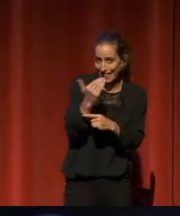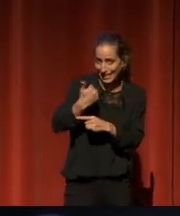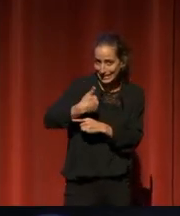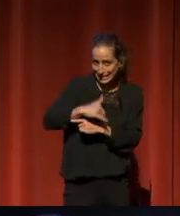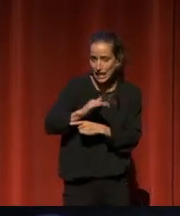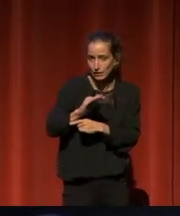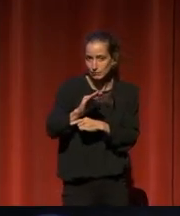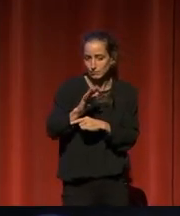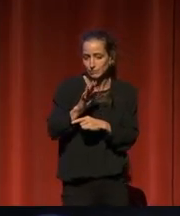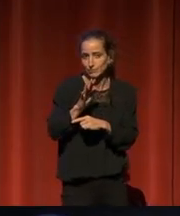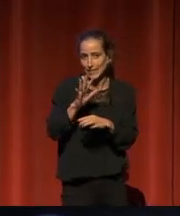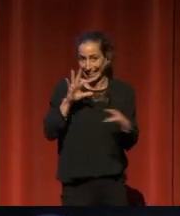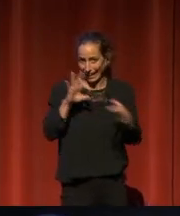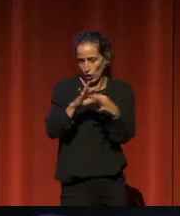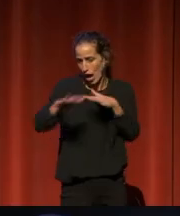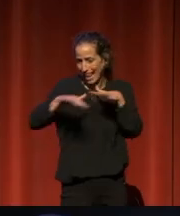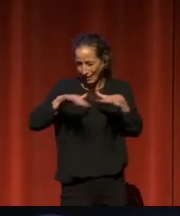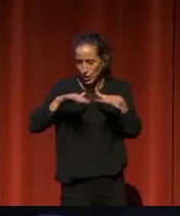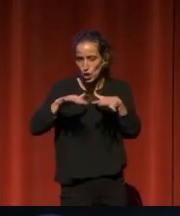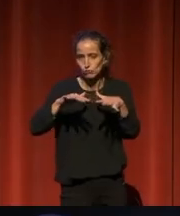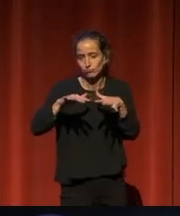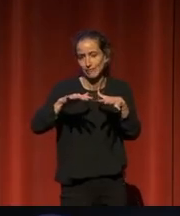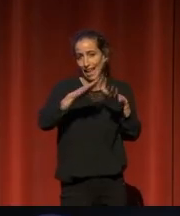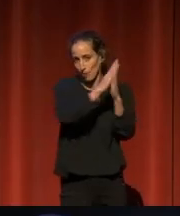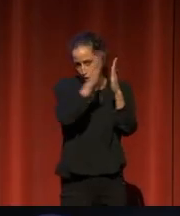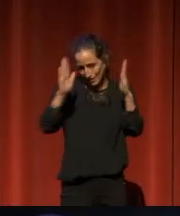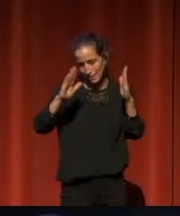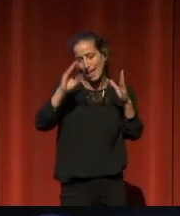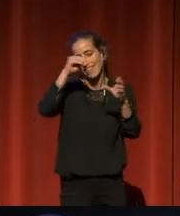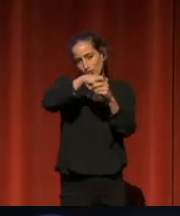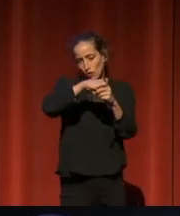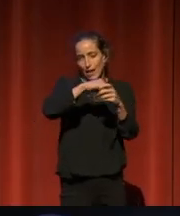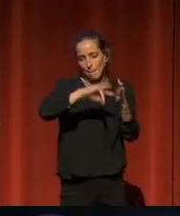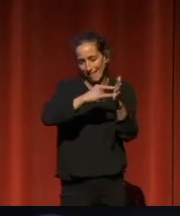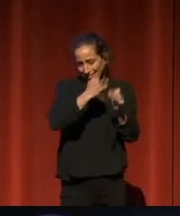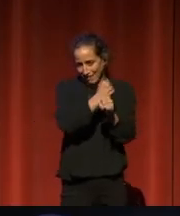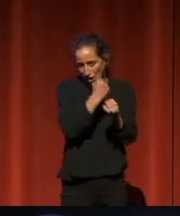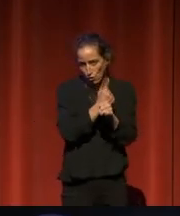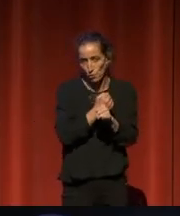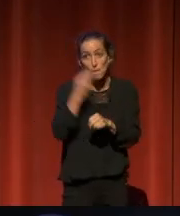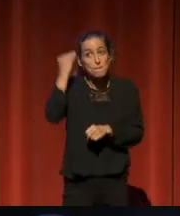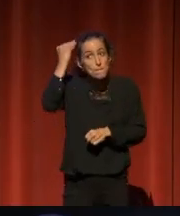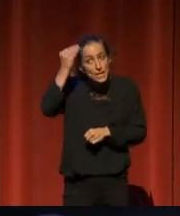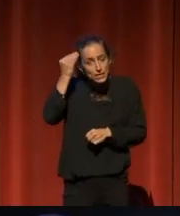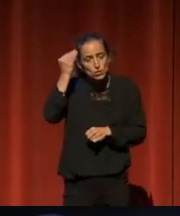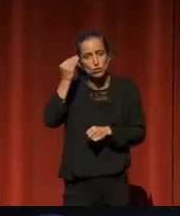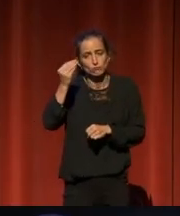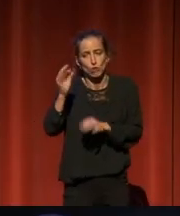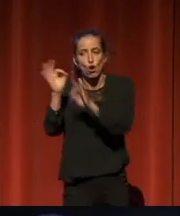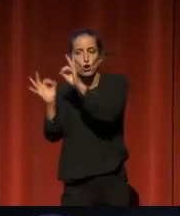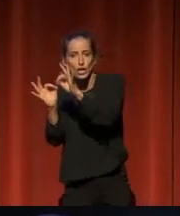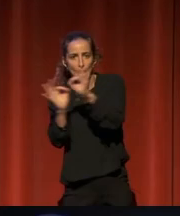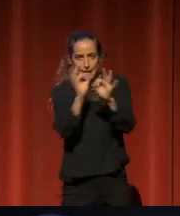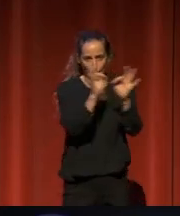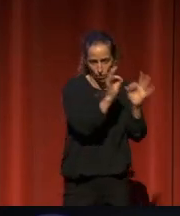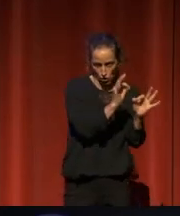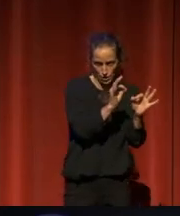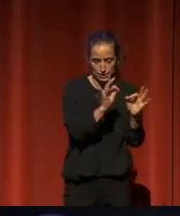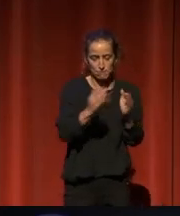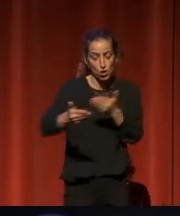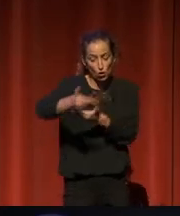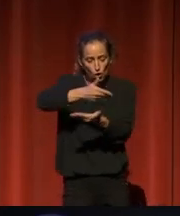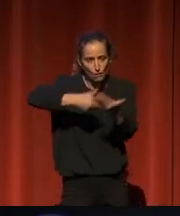bibliotecas en el plan de trabajo creo que la colaboración entre las organizaciones